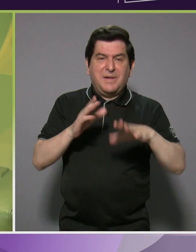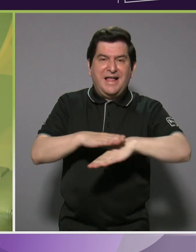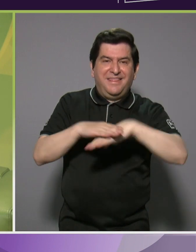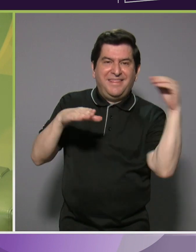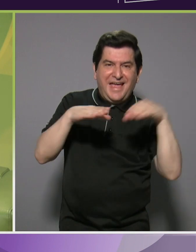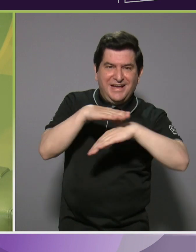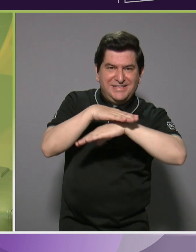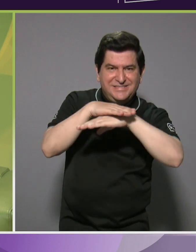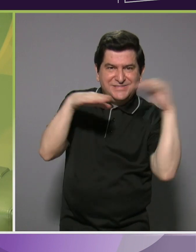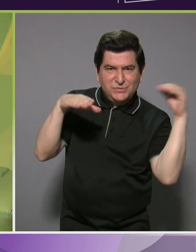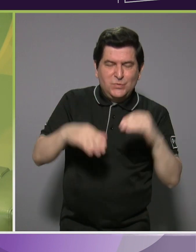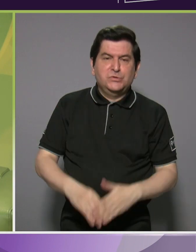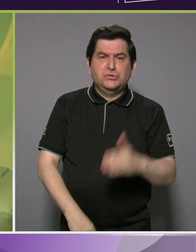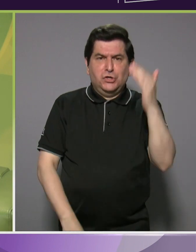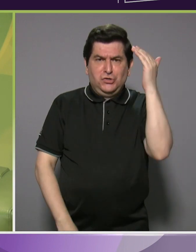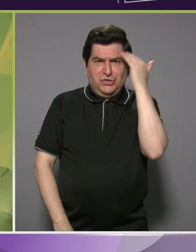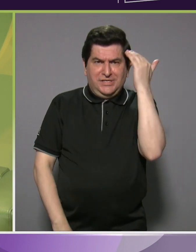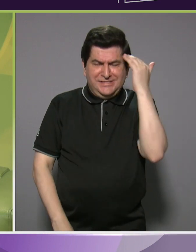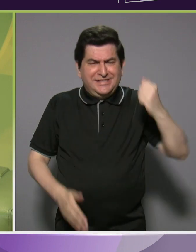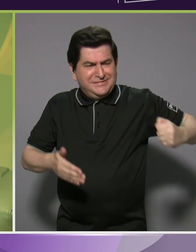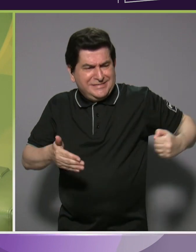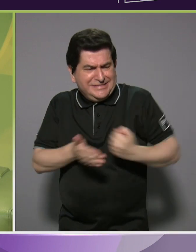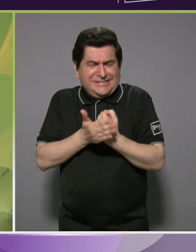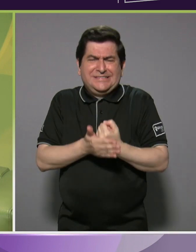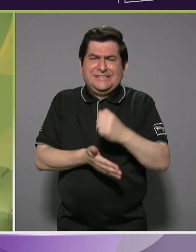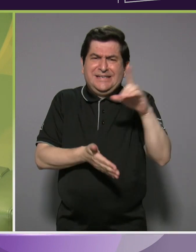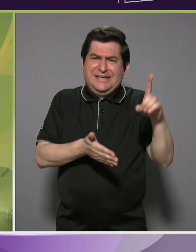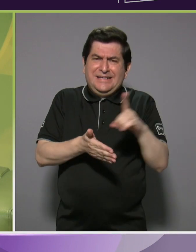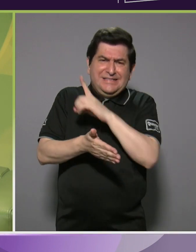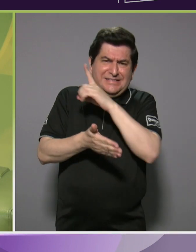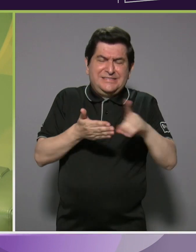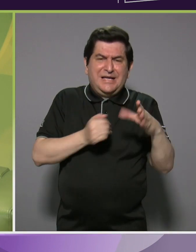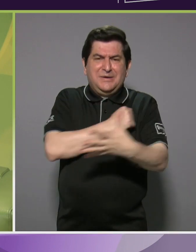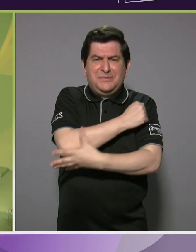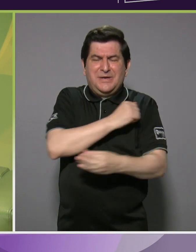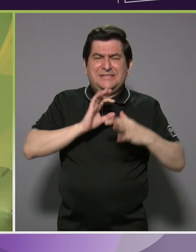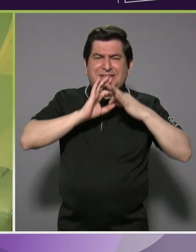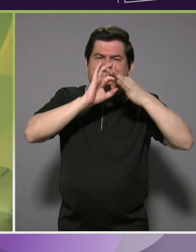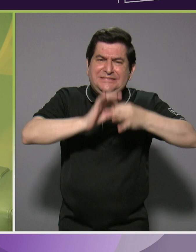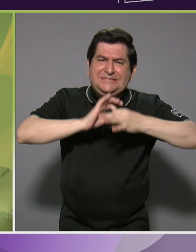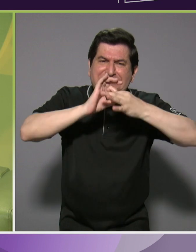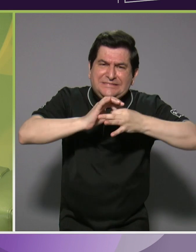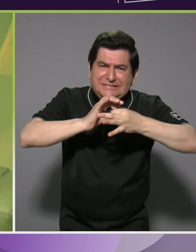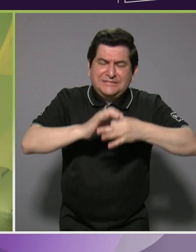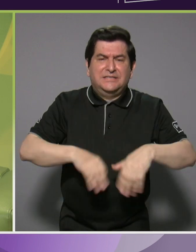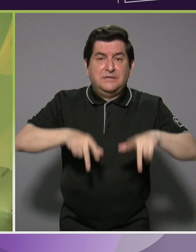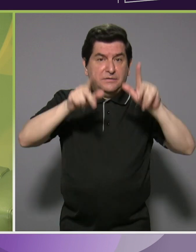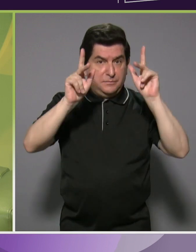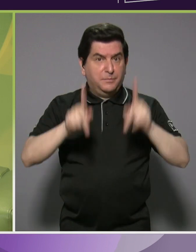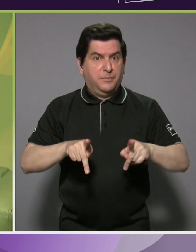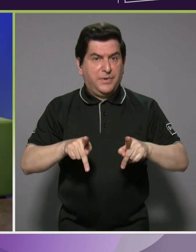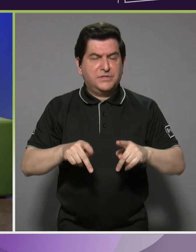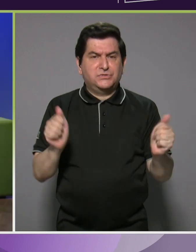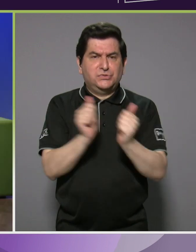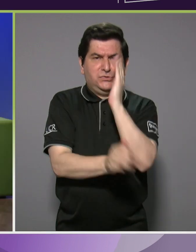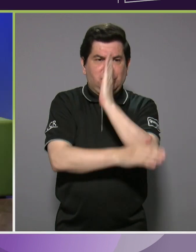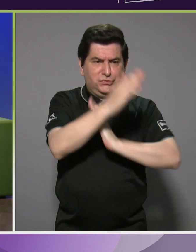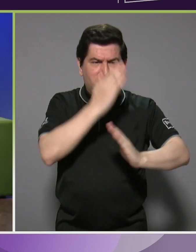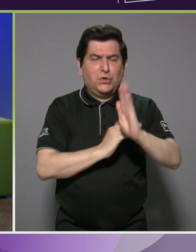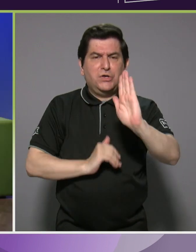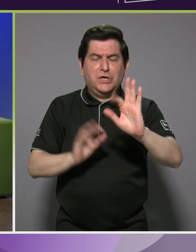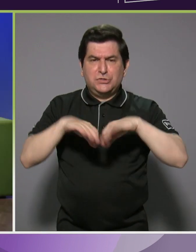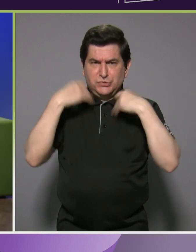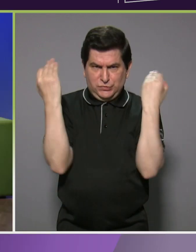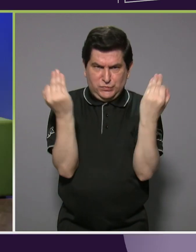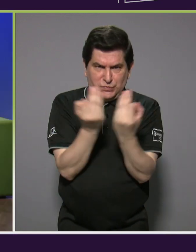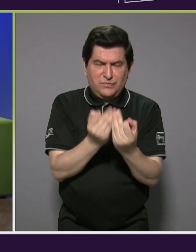¿verdad? Que sabemos que lastimosamente la discapacidad y la pobreza van de la mano, ¿verdad? Y las personas con discapacidad y sus familias